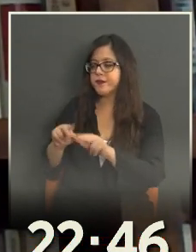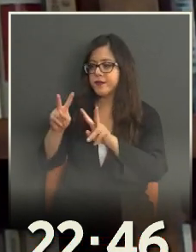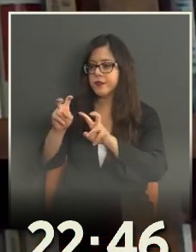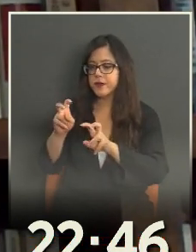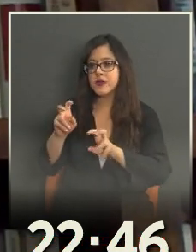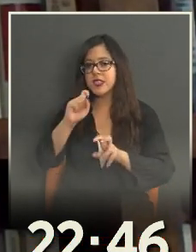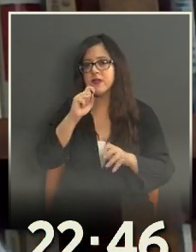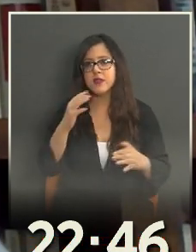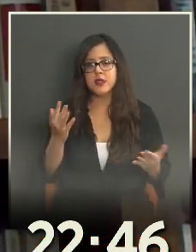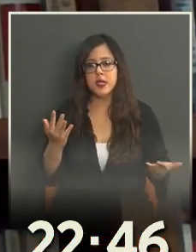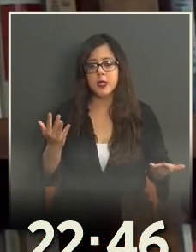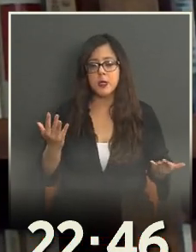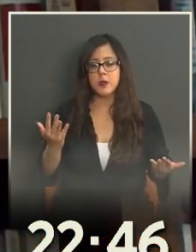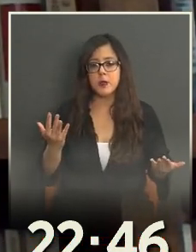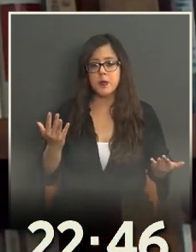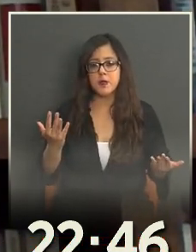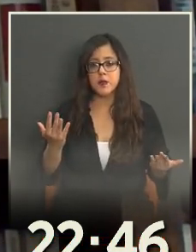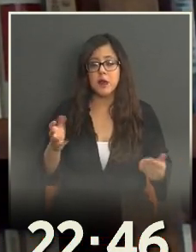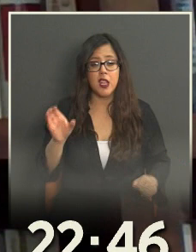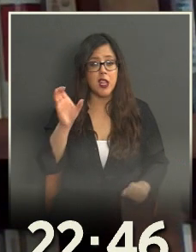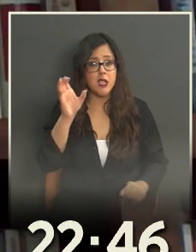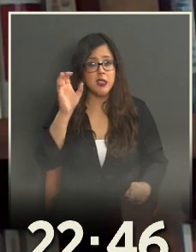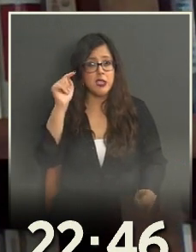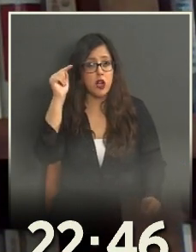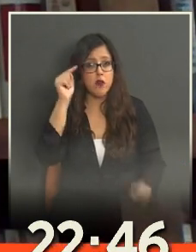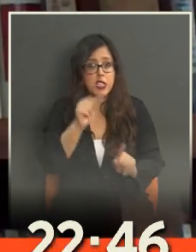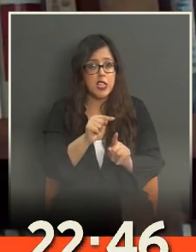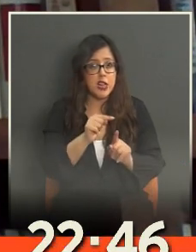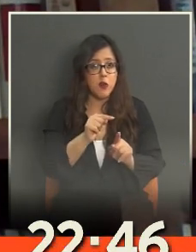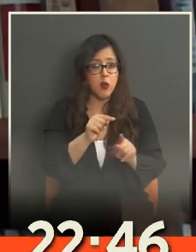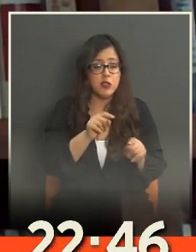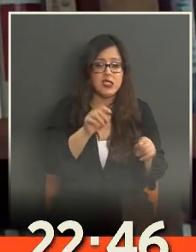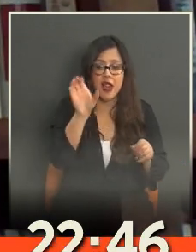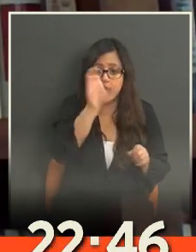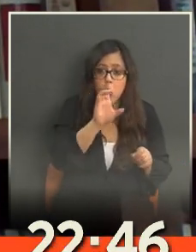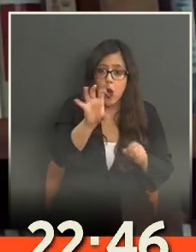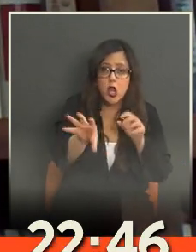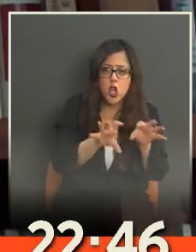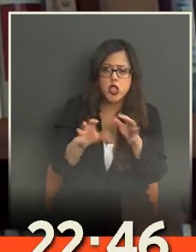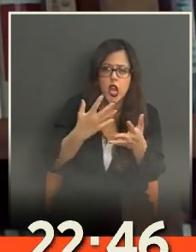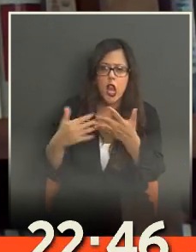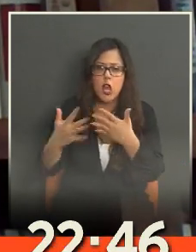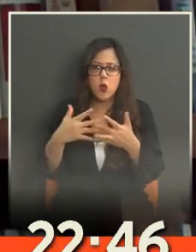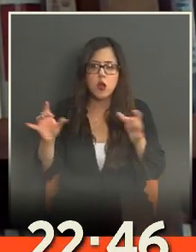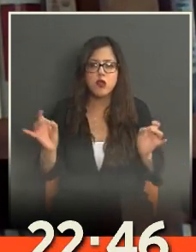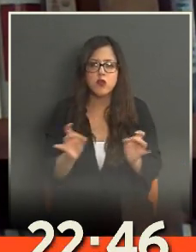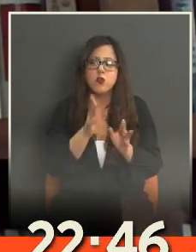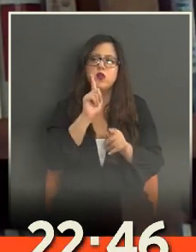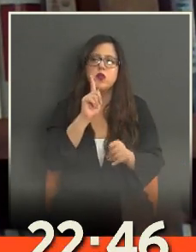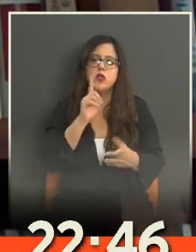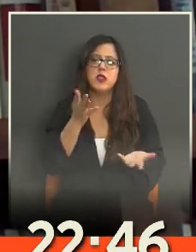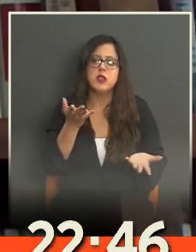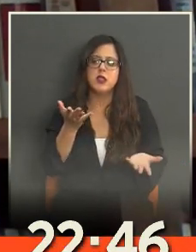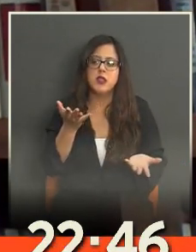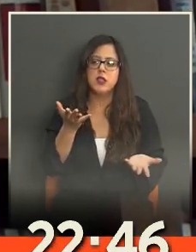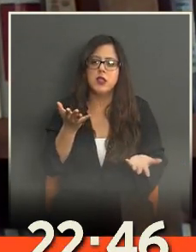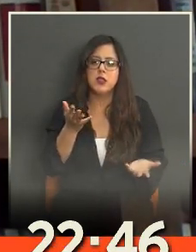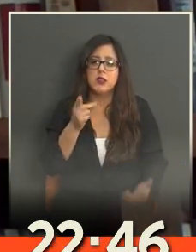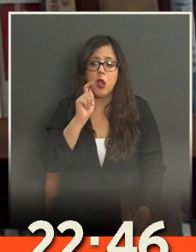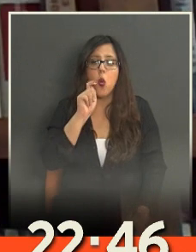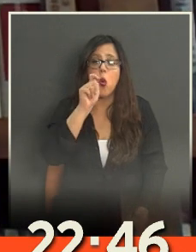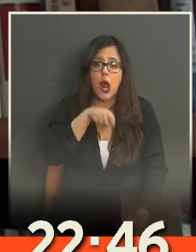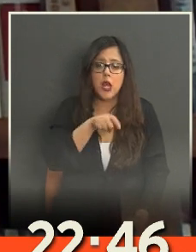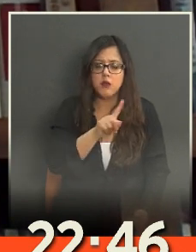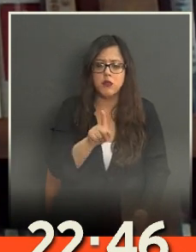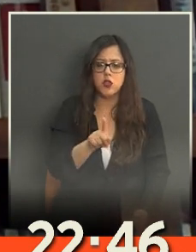con buscar algún tipo de recursos naturales específico que podría tener el caso cráneo lo que se